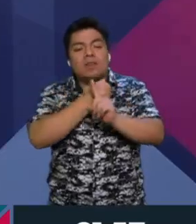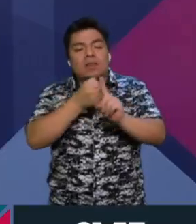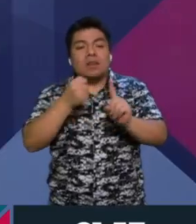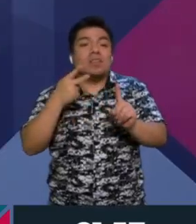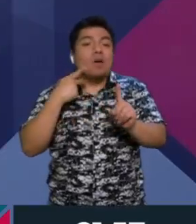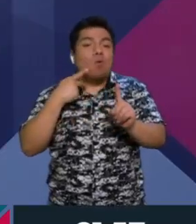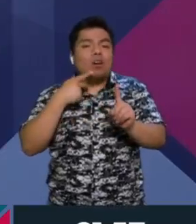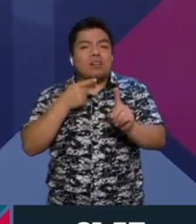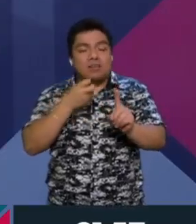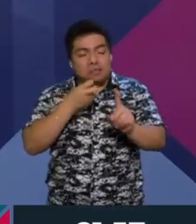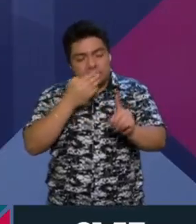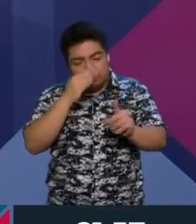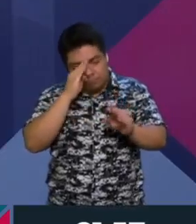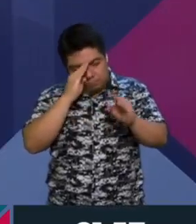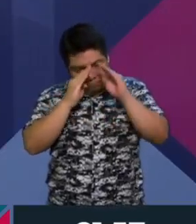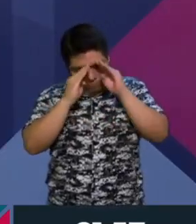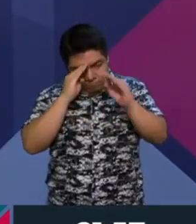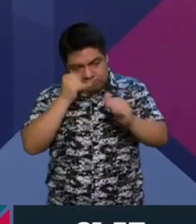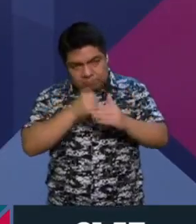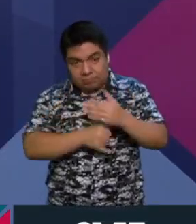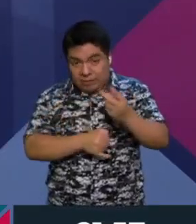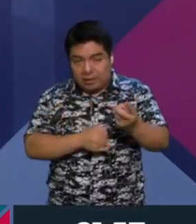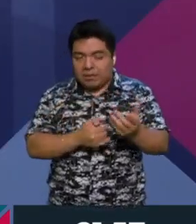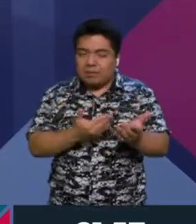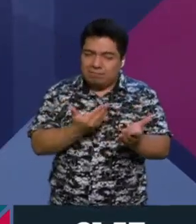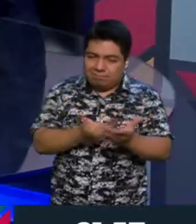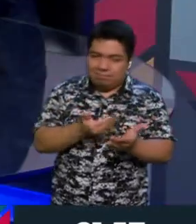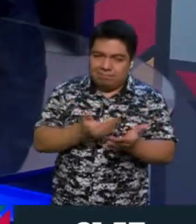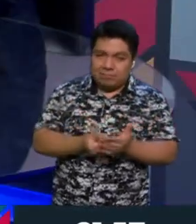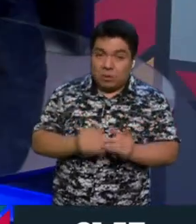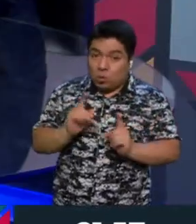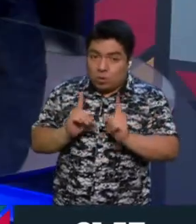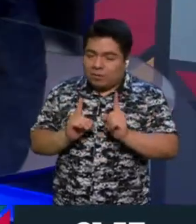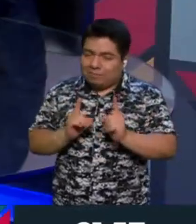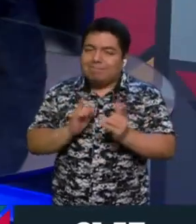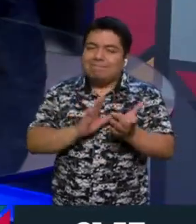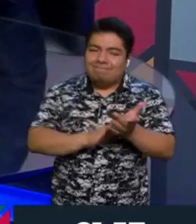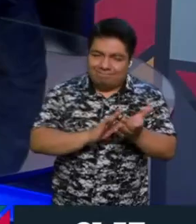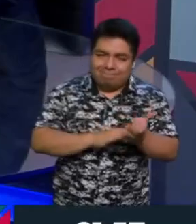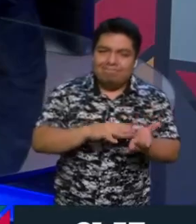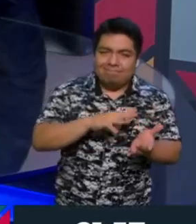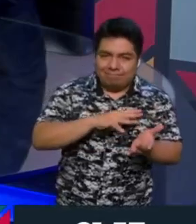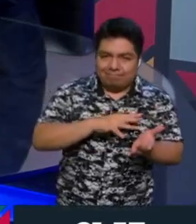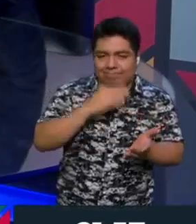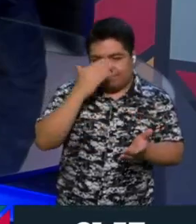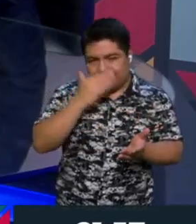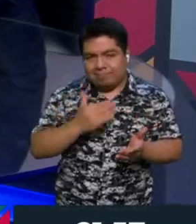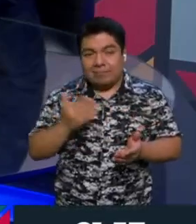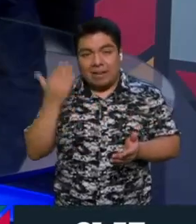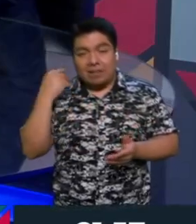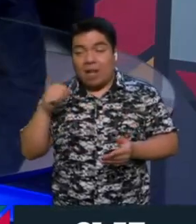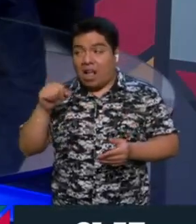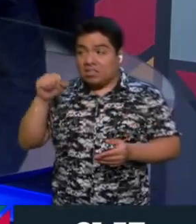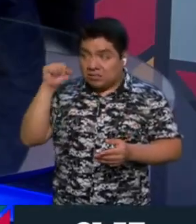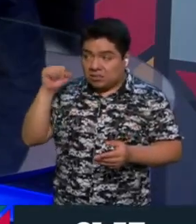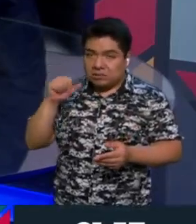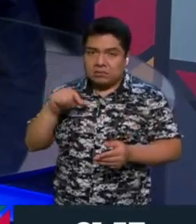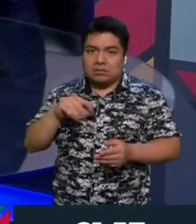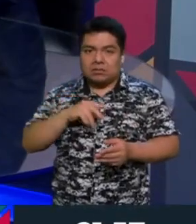no hay lugar a dudas, ¿no? De eso no hay lugar a dudas en términos de lo que ocurrió el sábado en este poblado